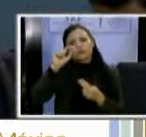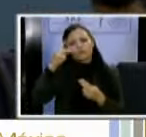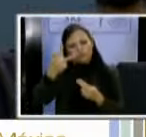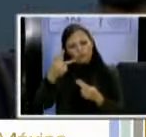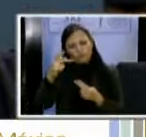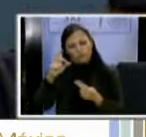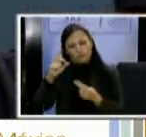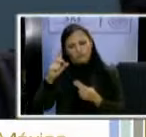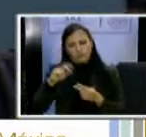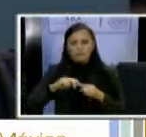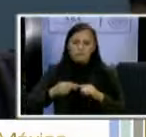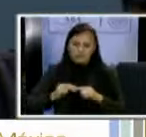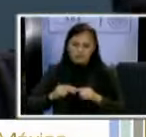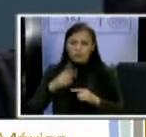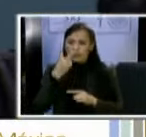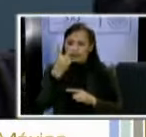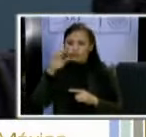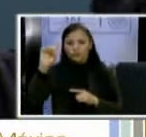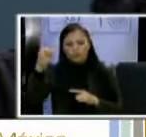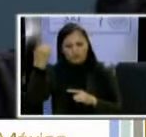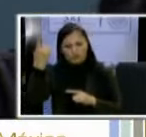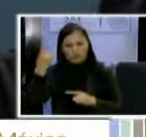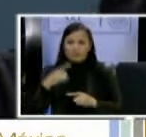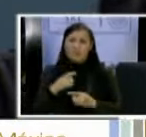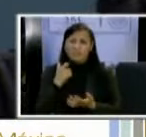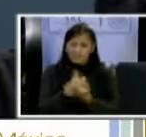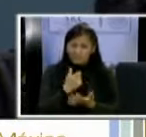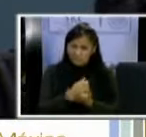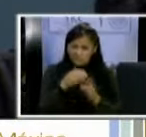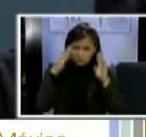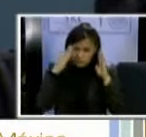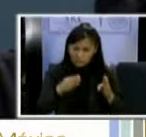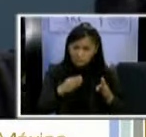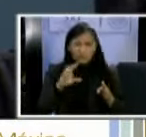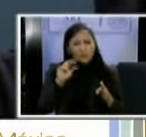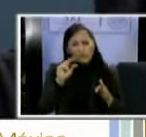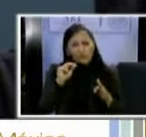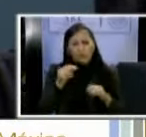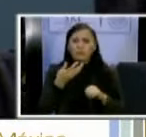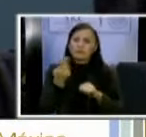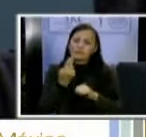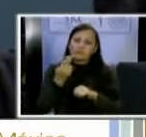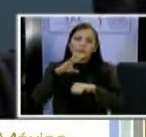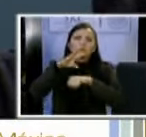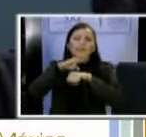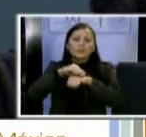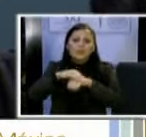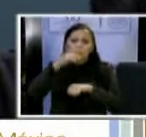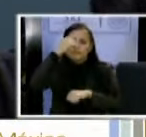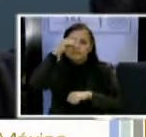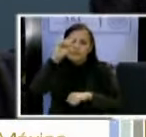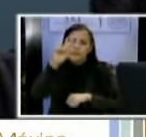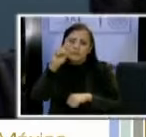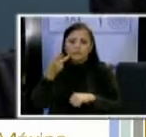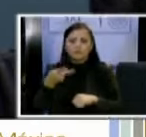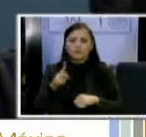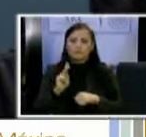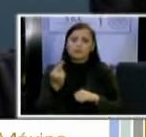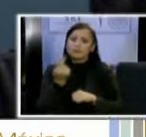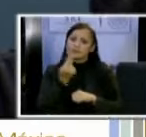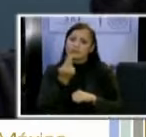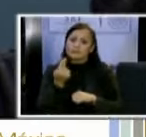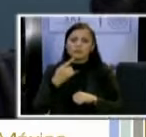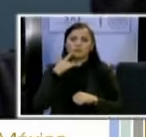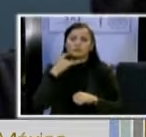no es un tema de dinero, sino es un tema de acceso. Y creo que en esto hay una labor para, sobre todo ante las